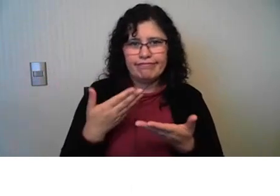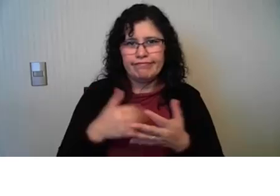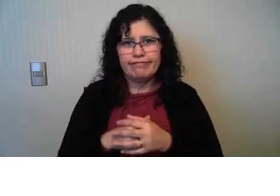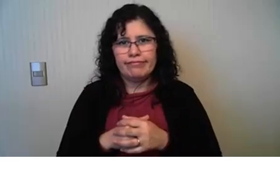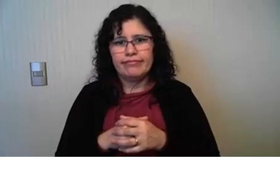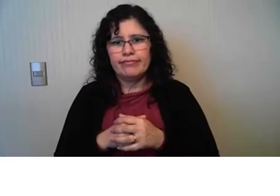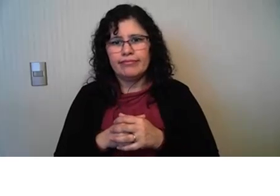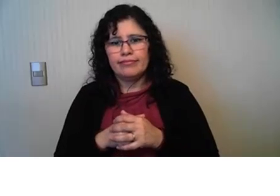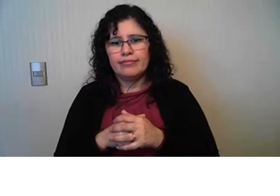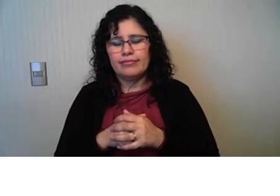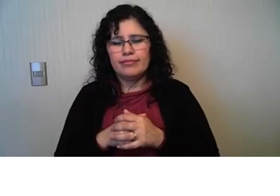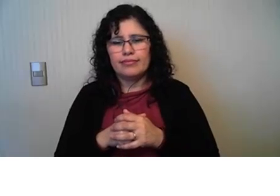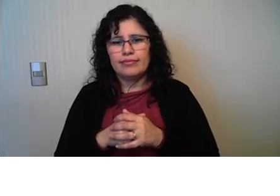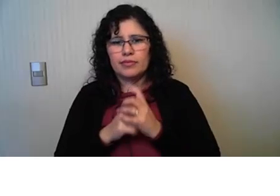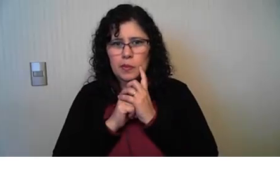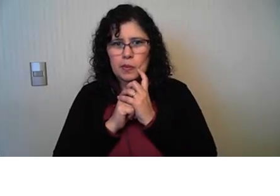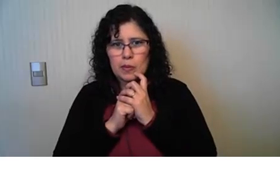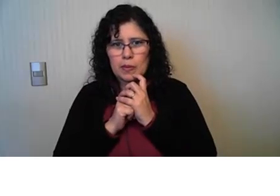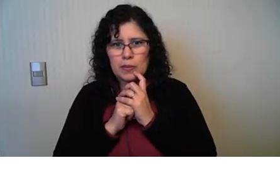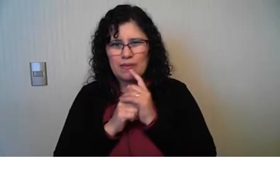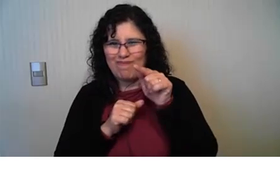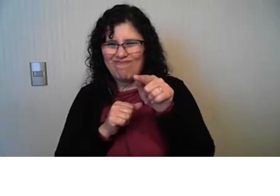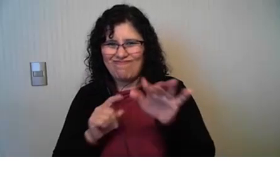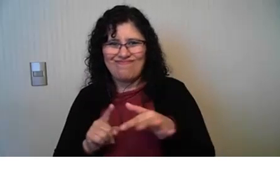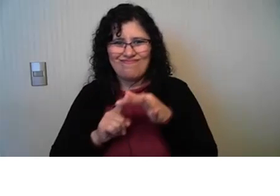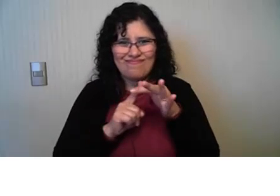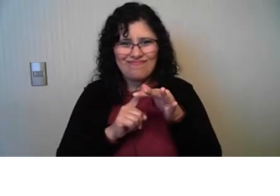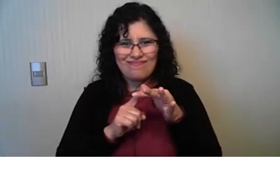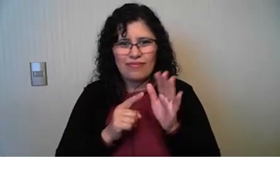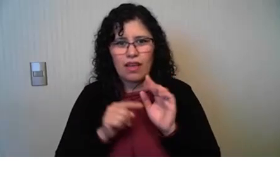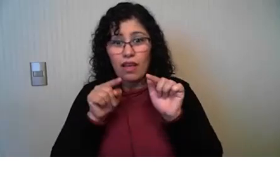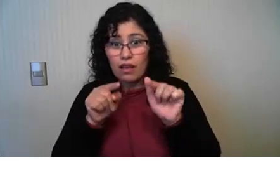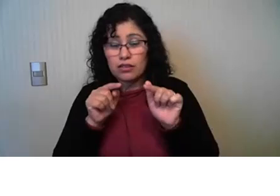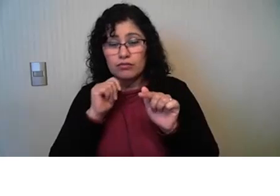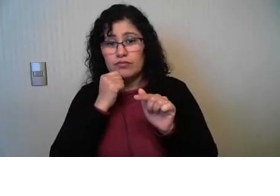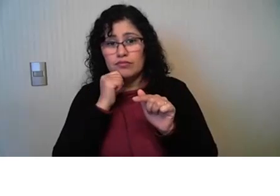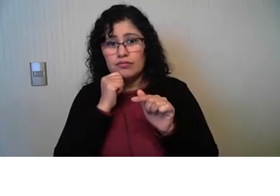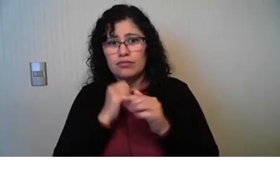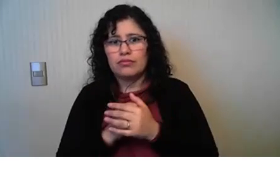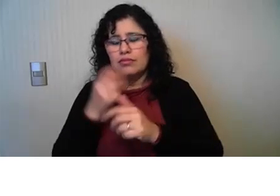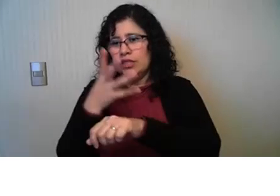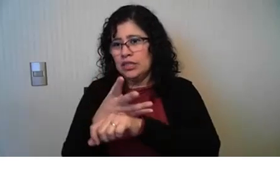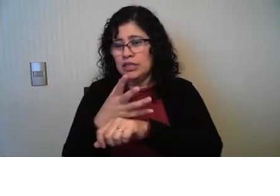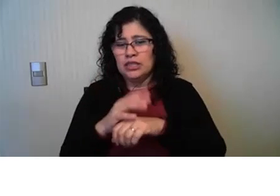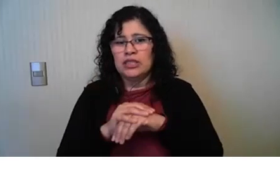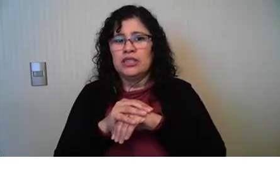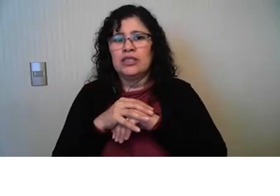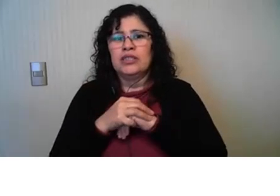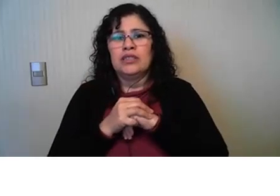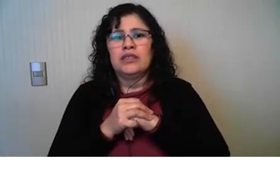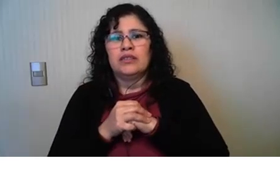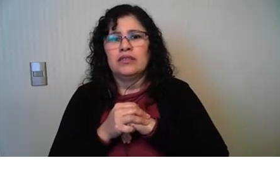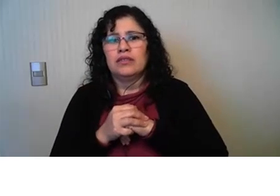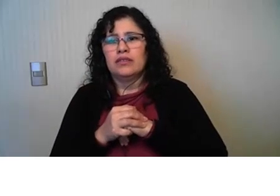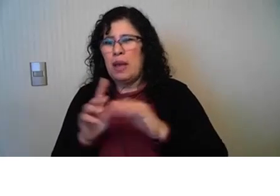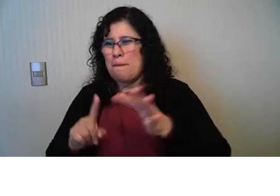ya principalmente, y que tiene que ver que existe, aquí están los principales